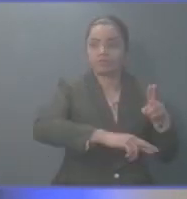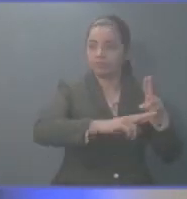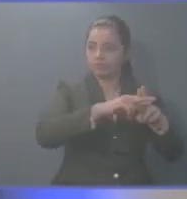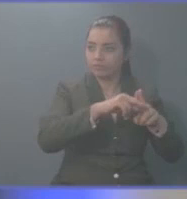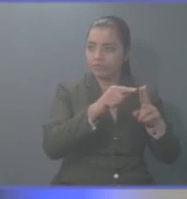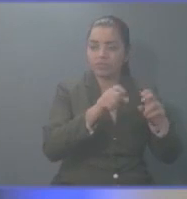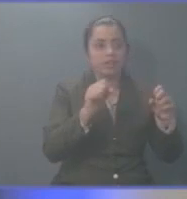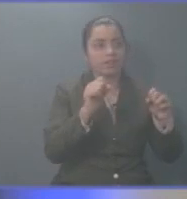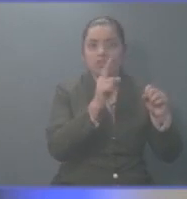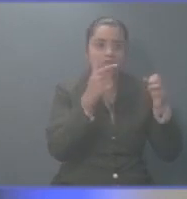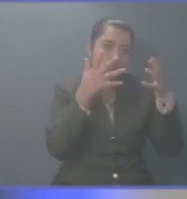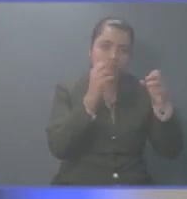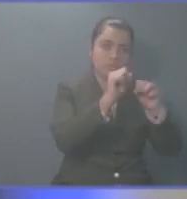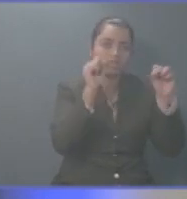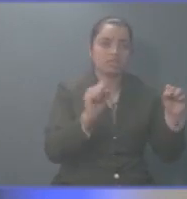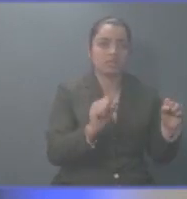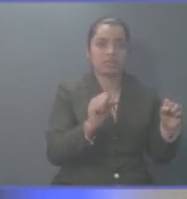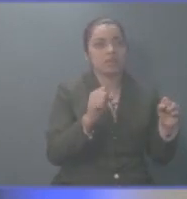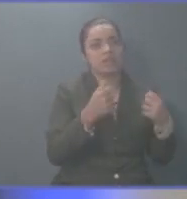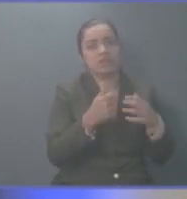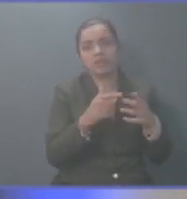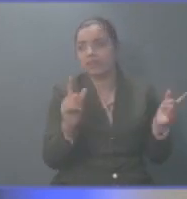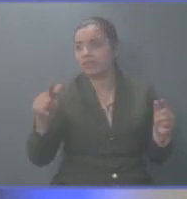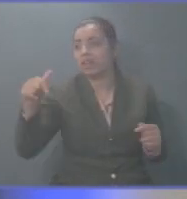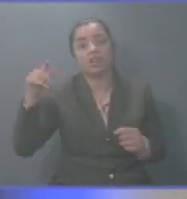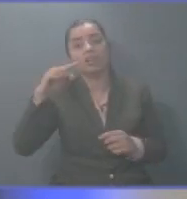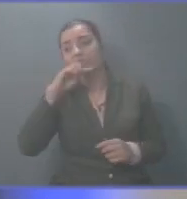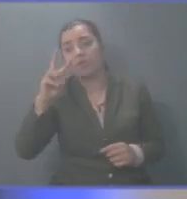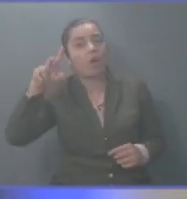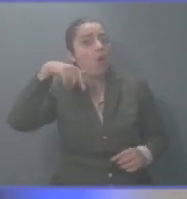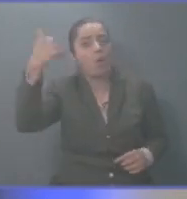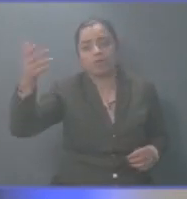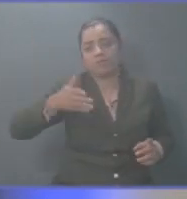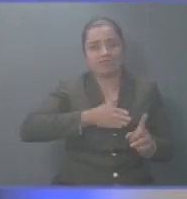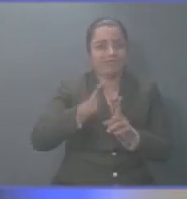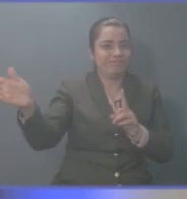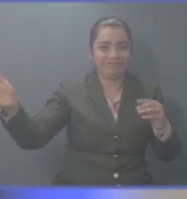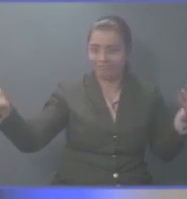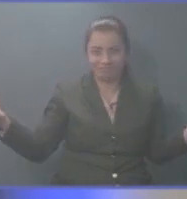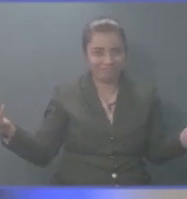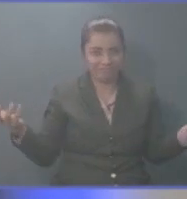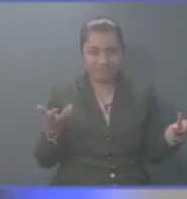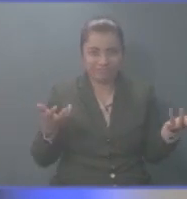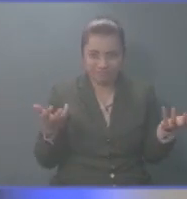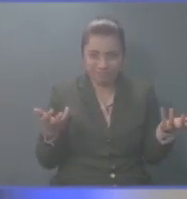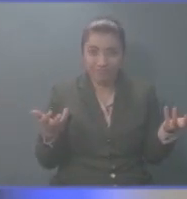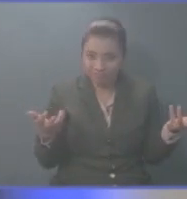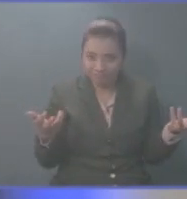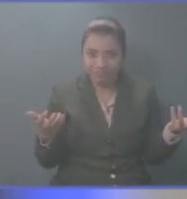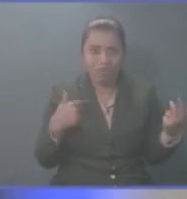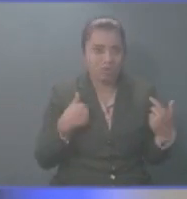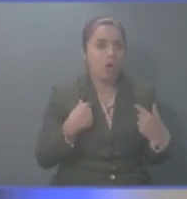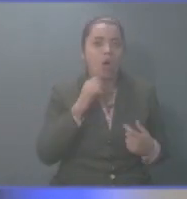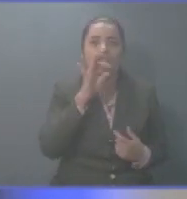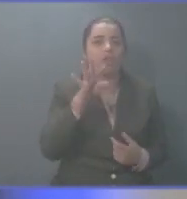pro sistema de libertades. El FMLN anda en otra sintonía. Entonces, yo descarto totalmente esa